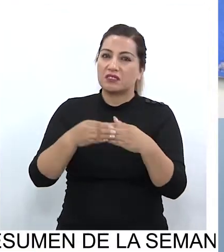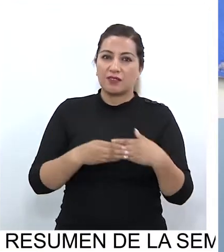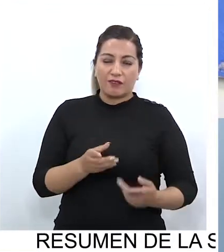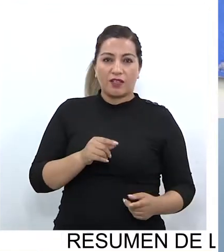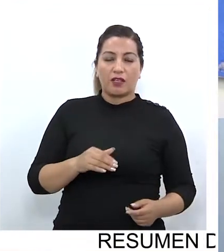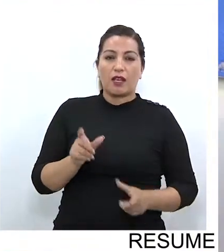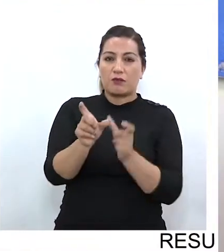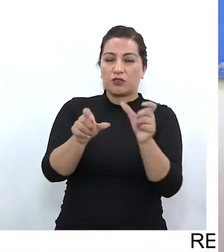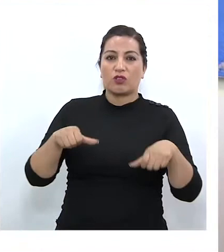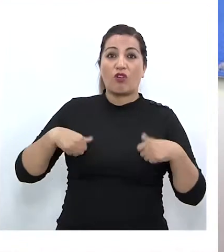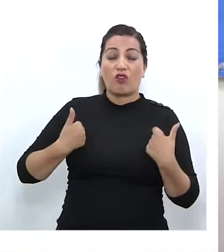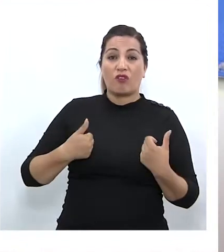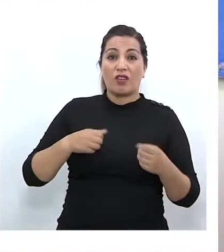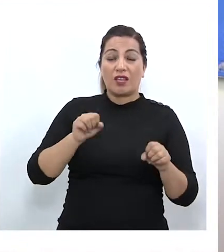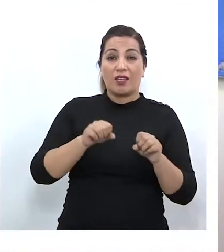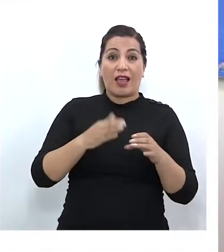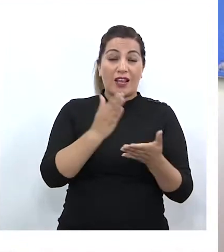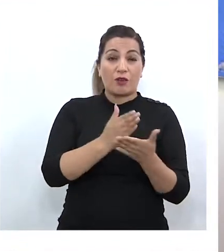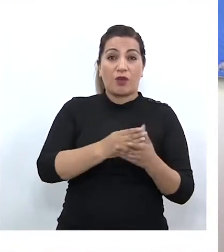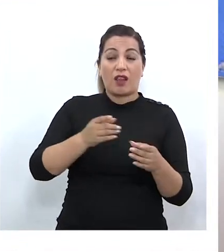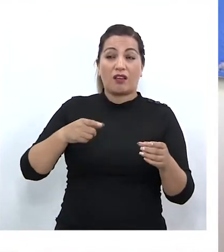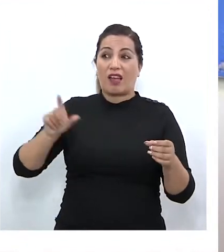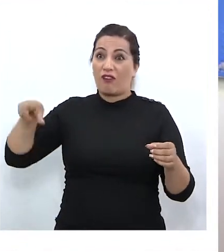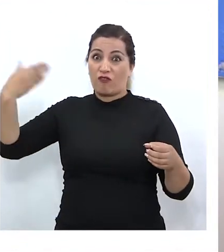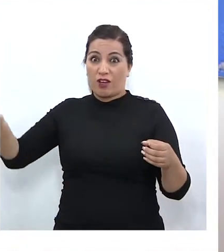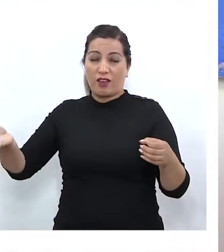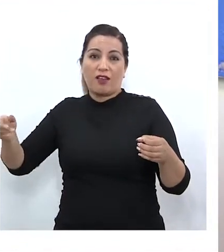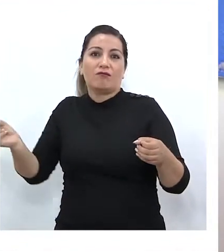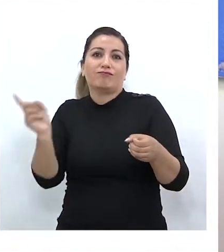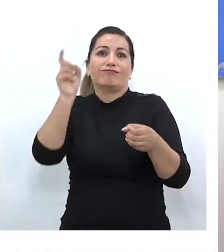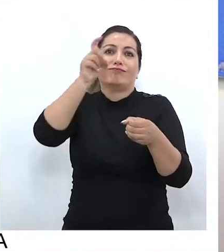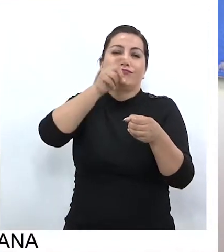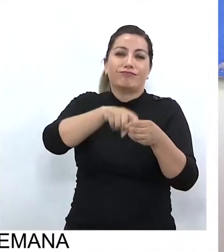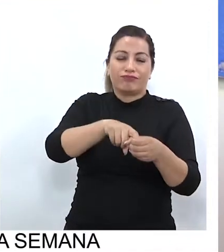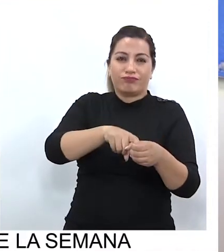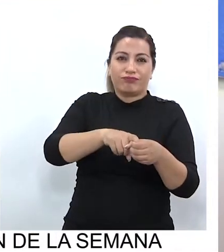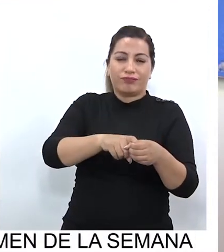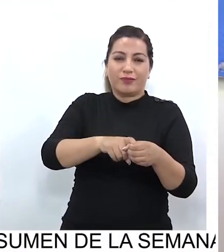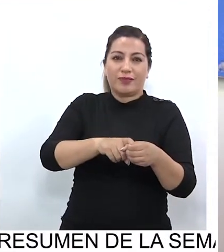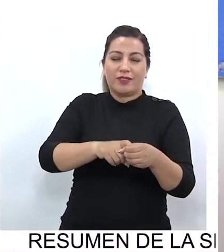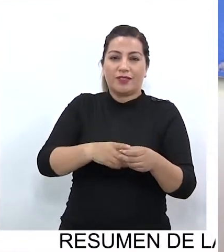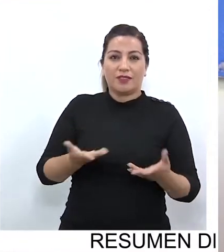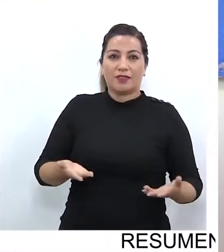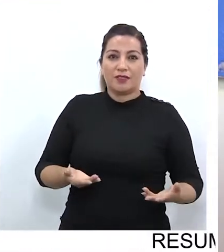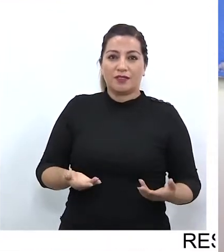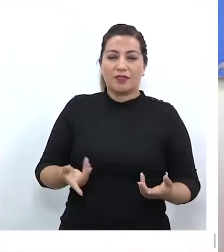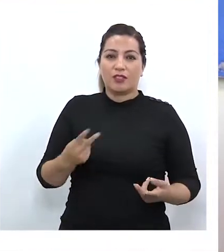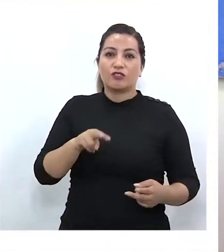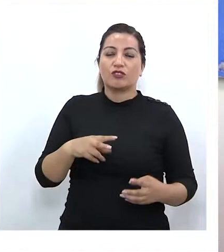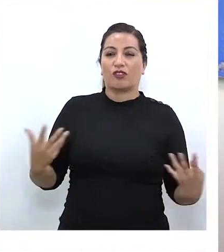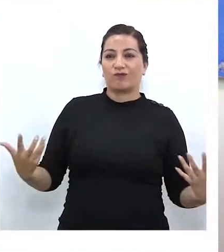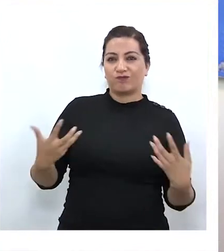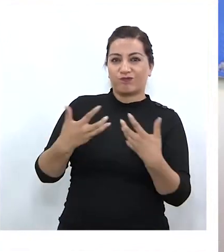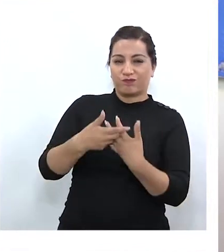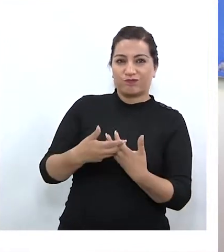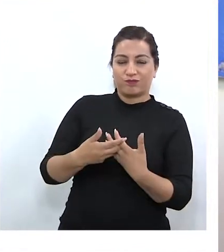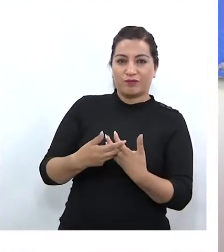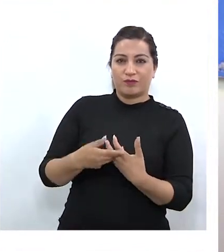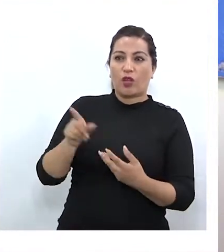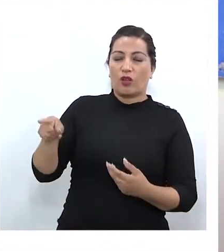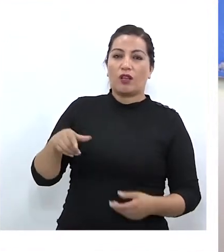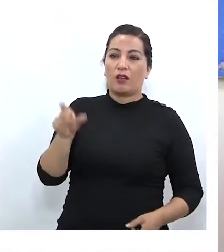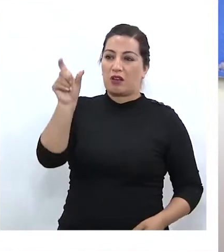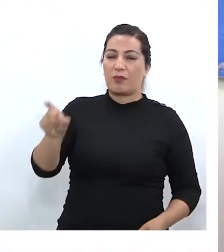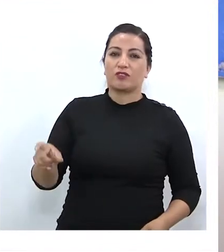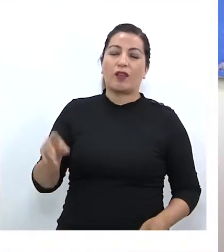necesarias, que los jóvenes que están fuera del sistema vuelvan a incorporarse con una oferta educativa que se adecúa a